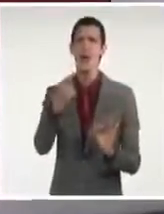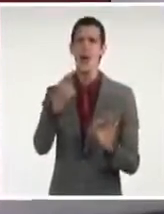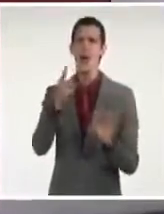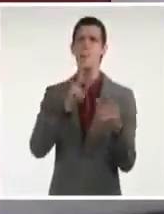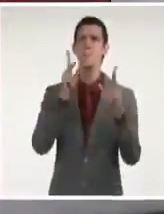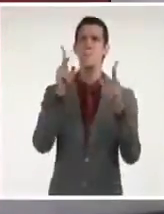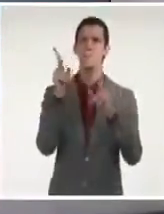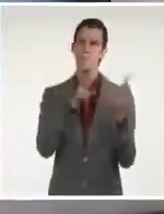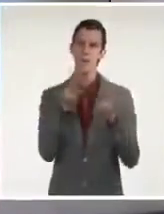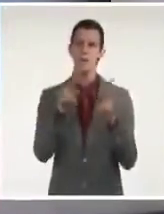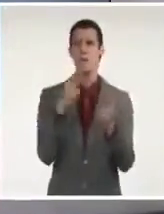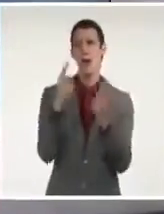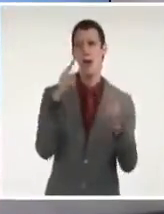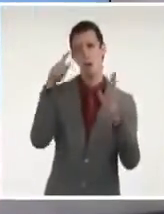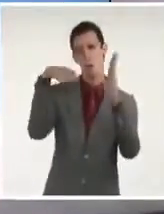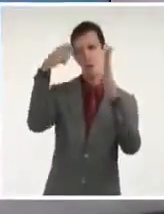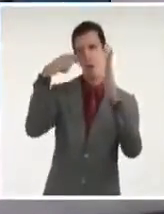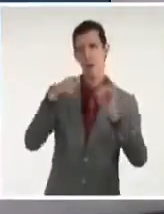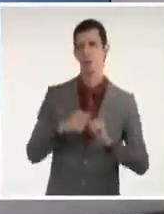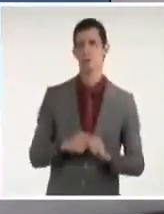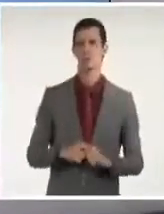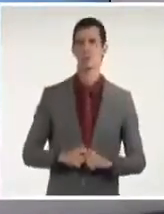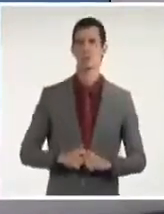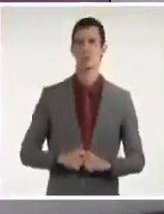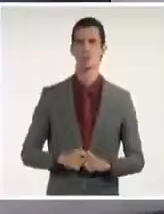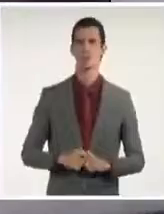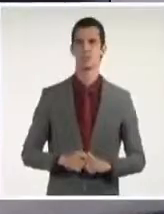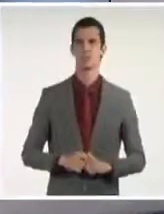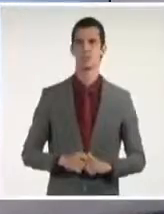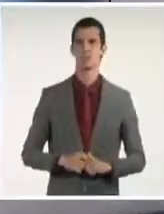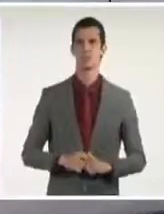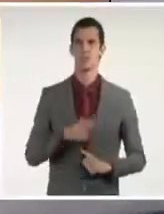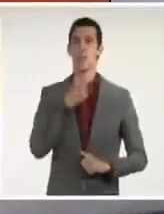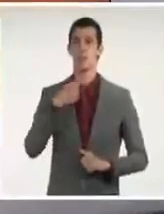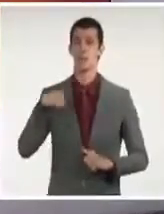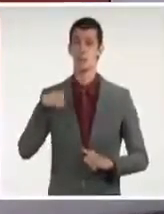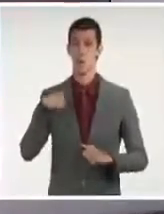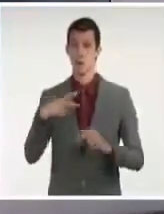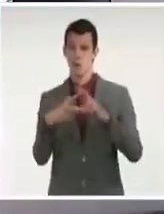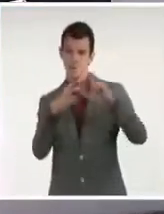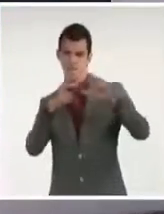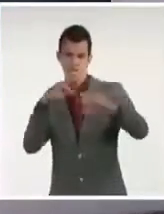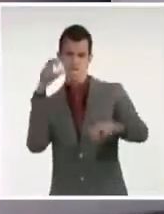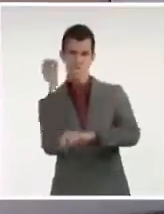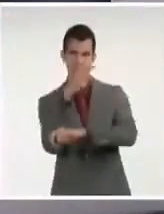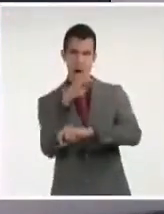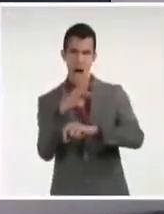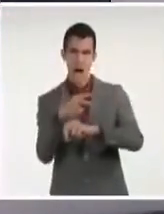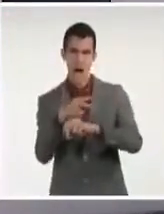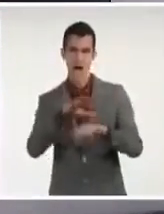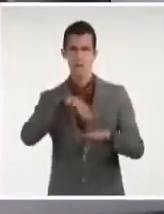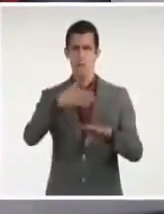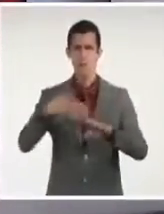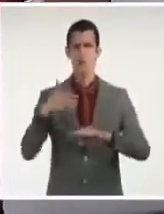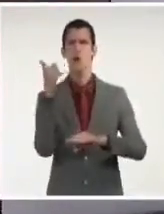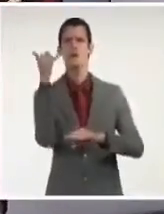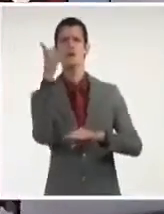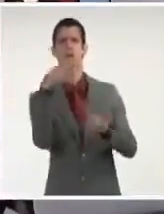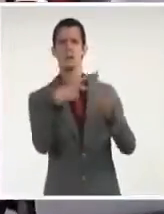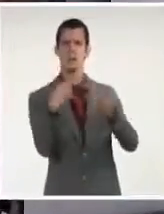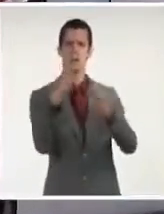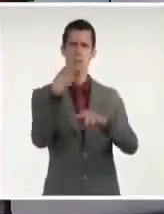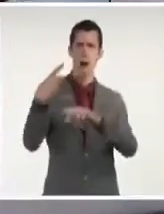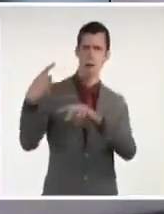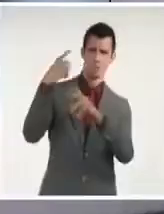piedra y luego grabo cómo me responden con otra piedra, la construcción es que yo soy la víctima, porque no mostré ni